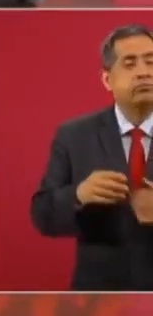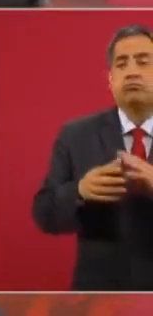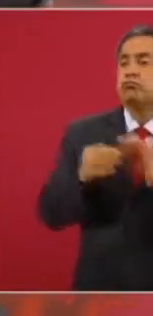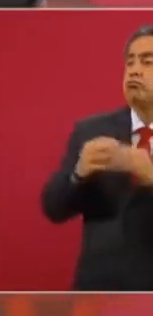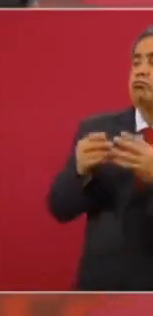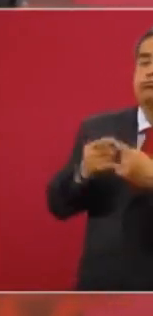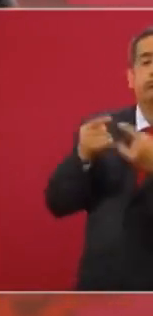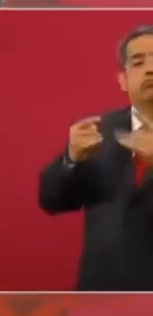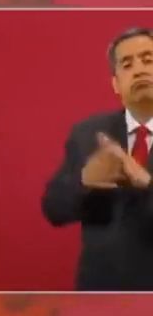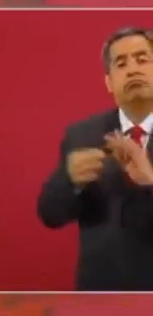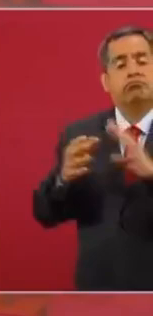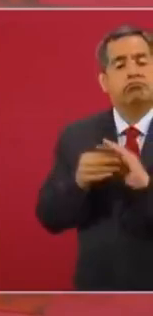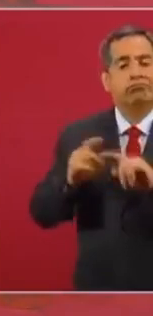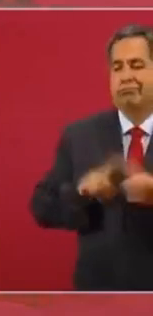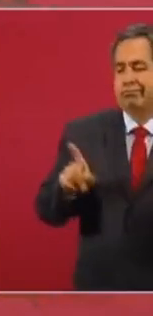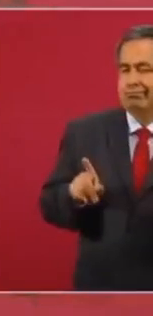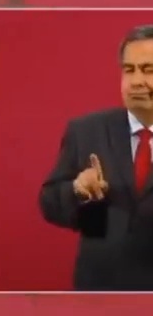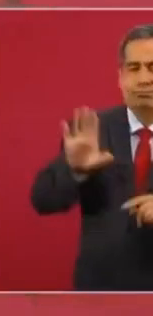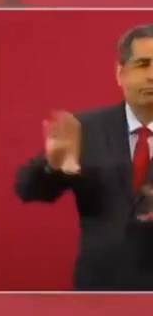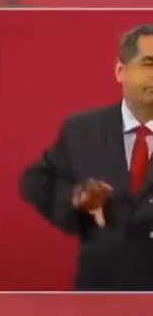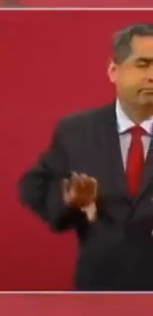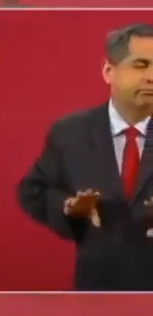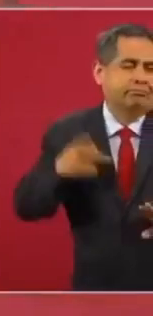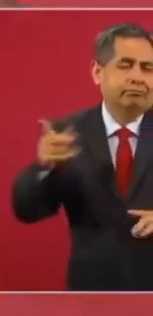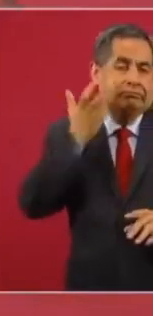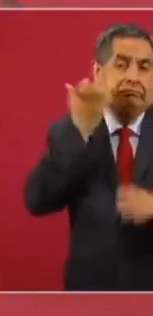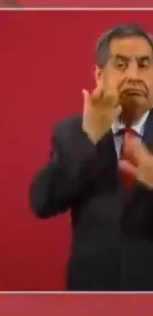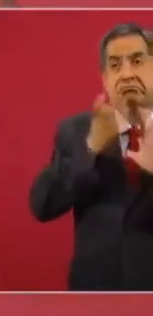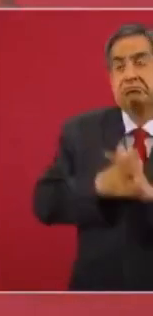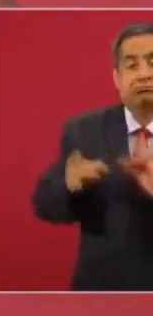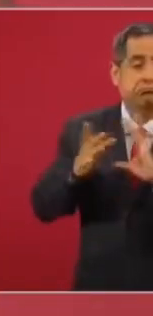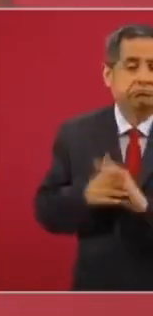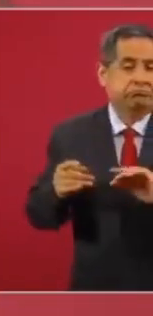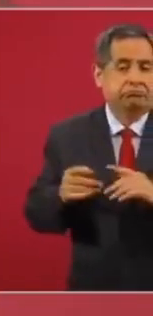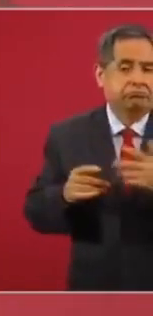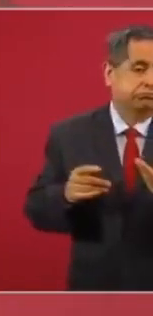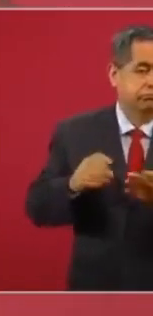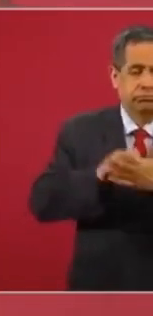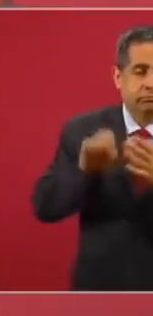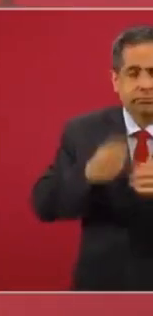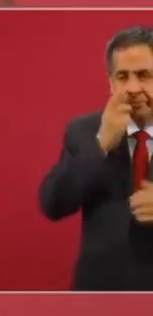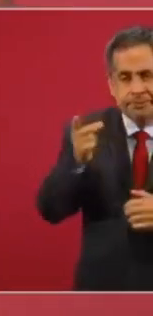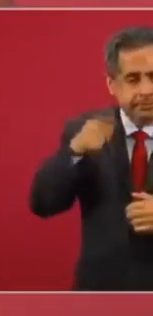cuentan la historia a su manera, hablando de que